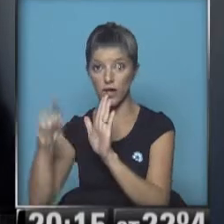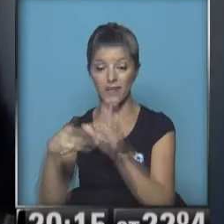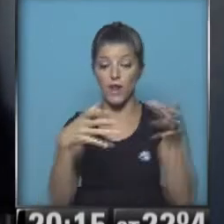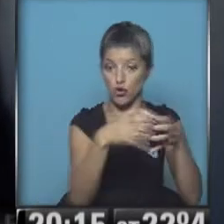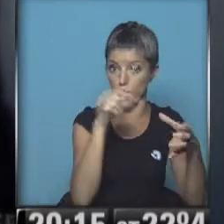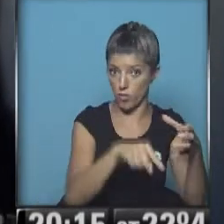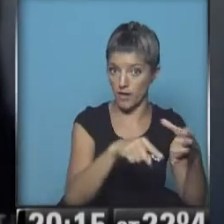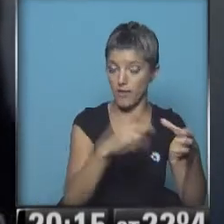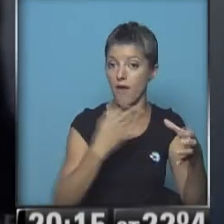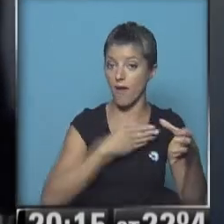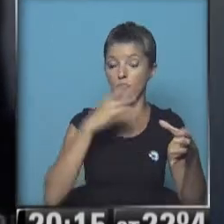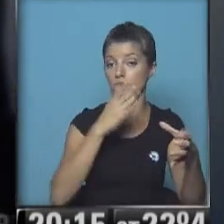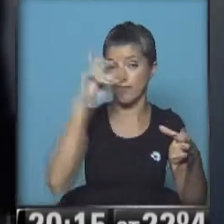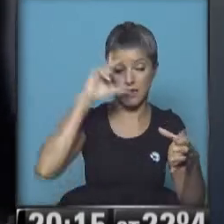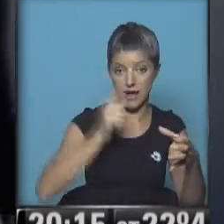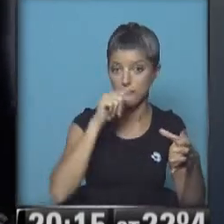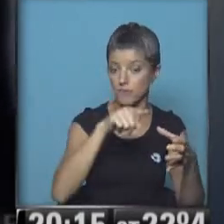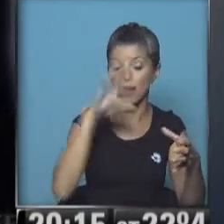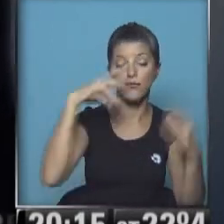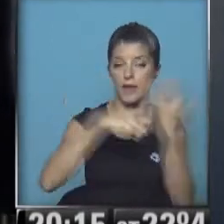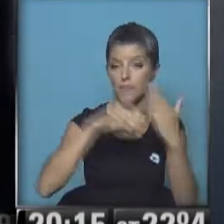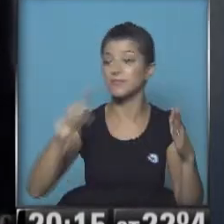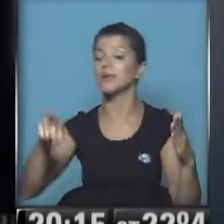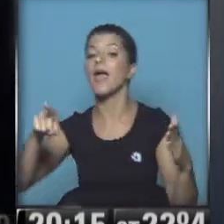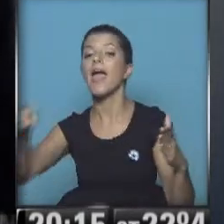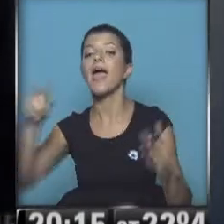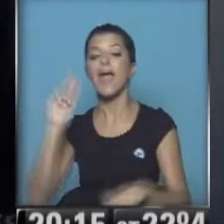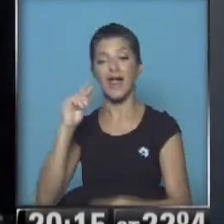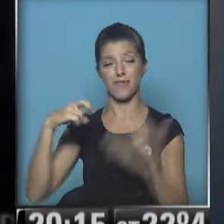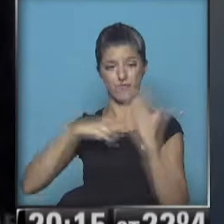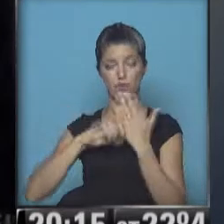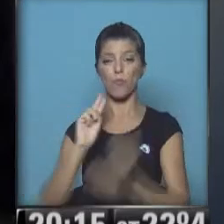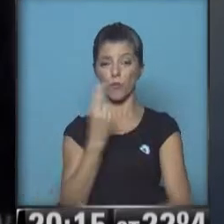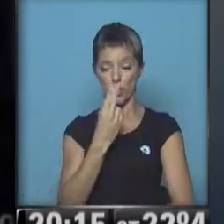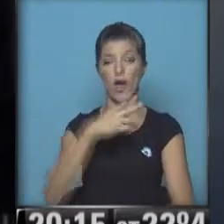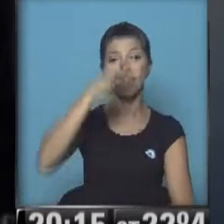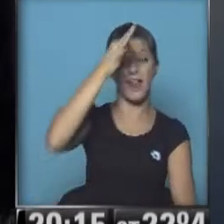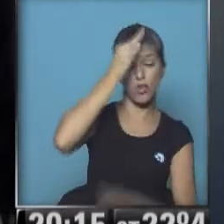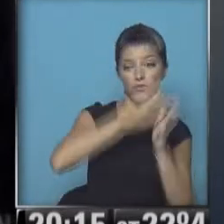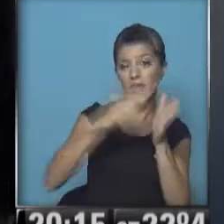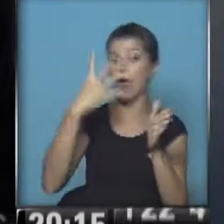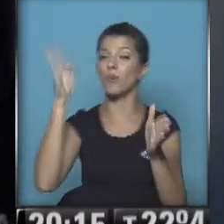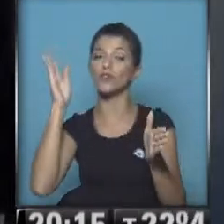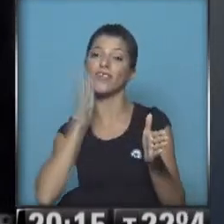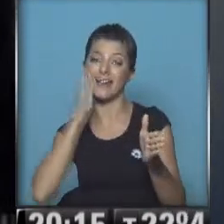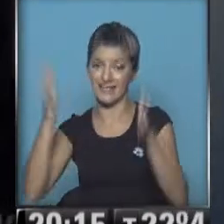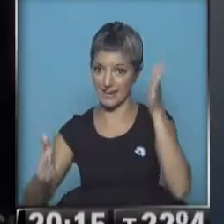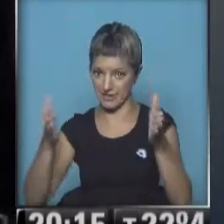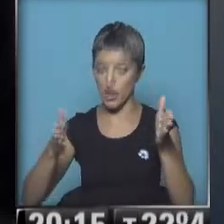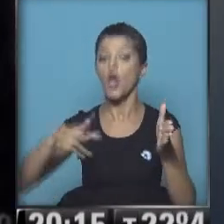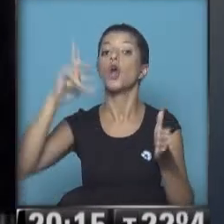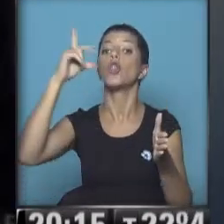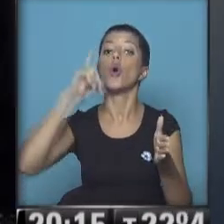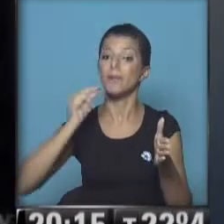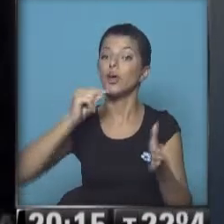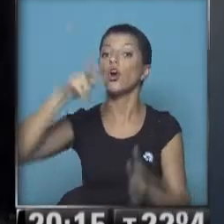el doctor nisman falleció el domingo entre las 12 del mediodía y las 16 domingo 18 de enero